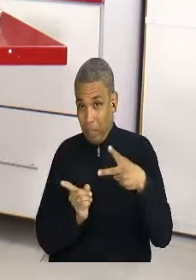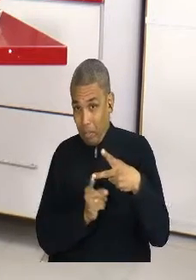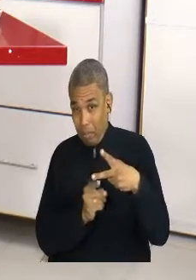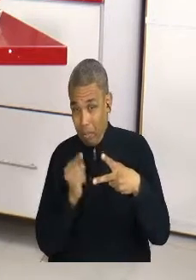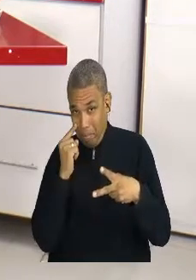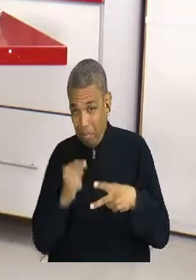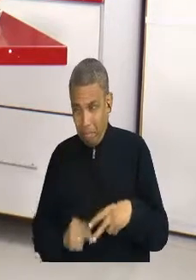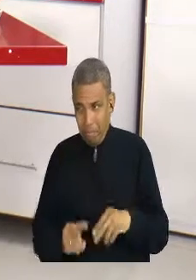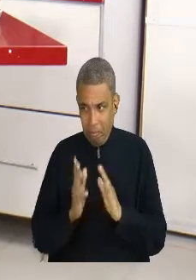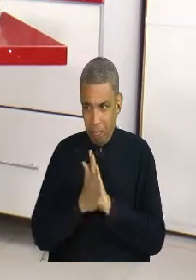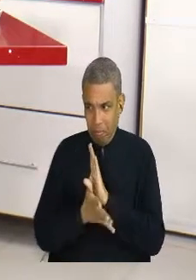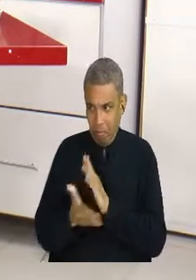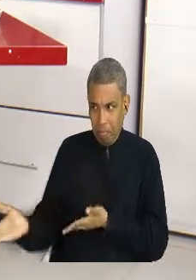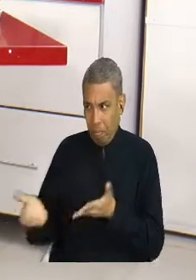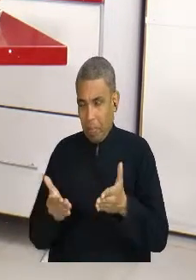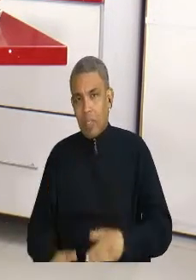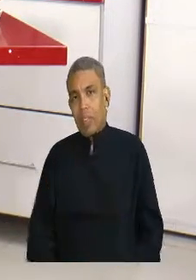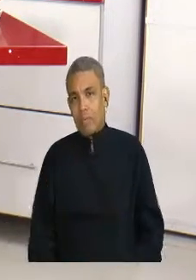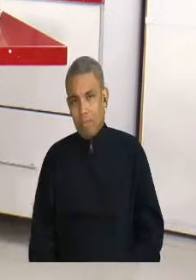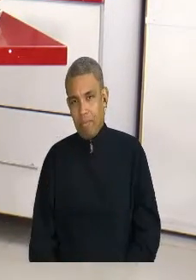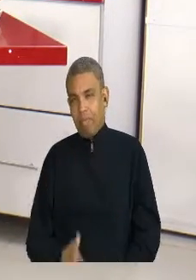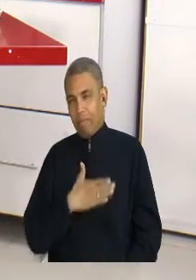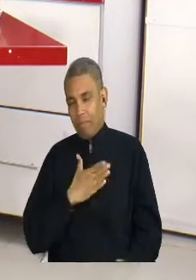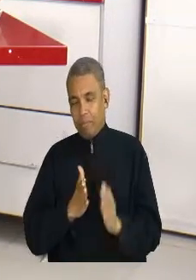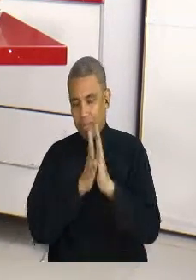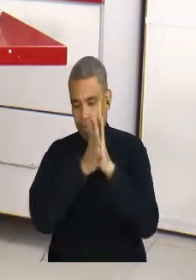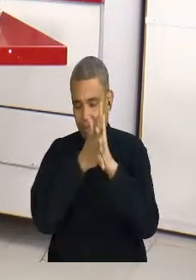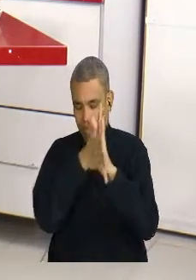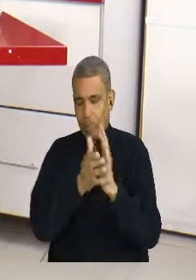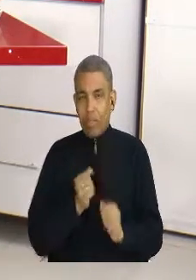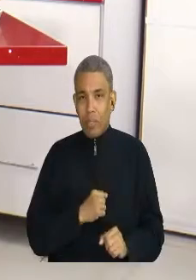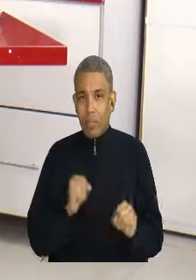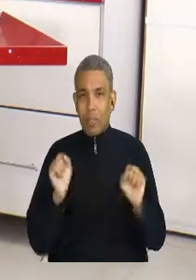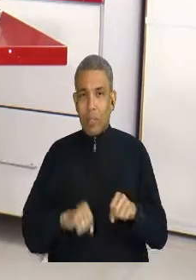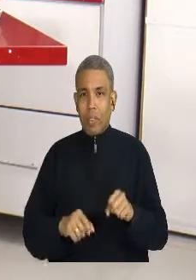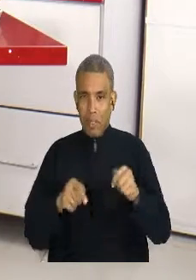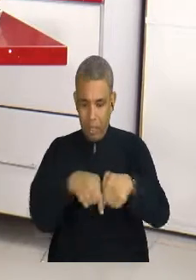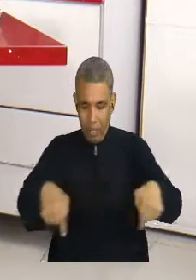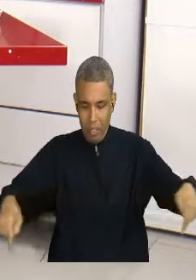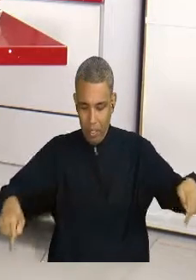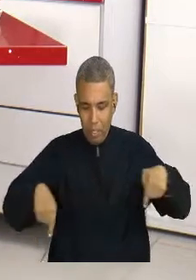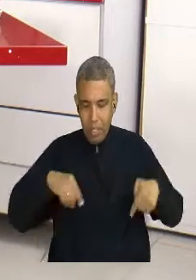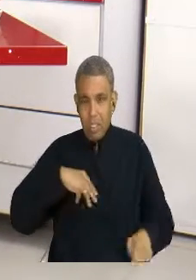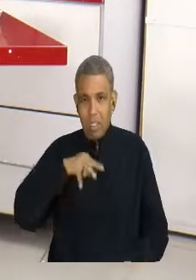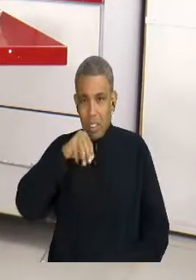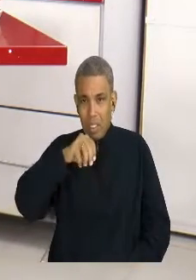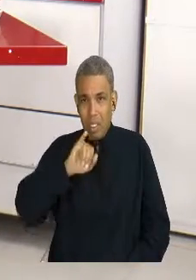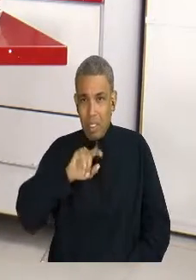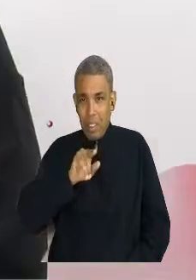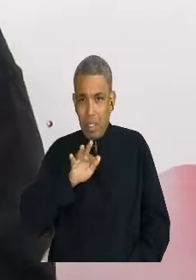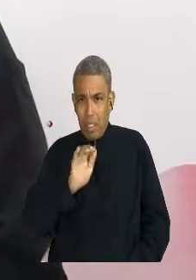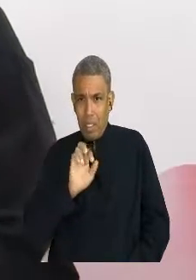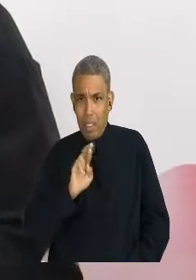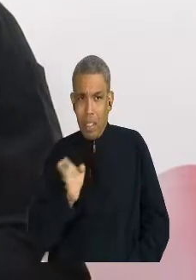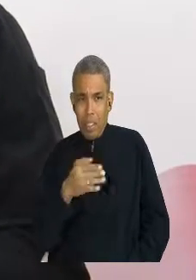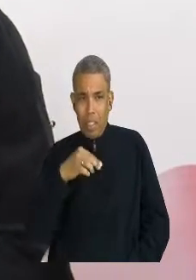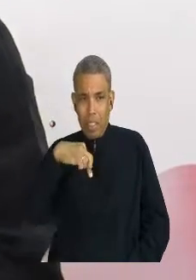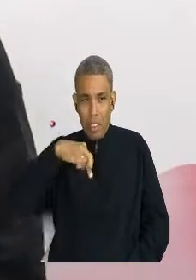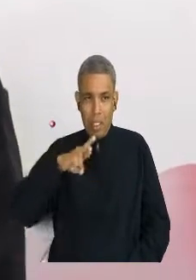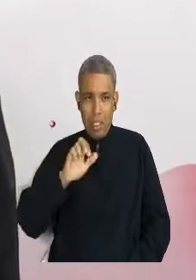le quiero hacer una invitación muy cálida a la gente de Bonita Barranca, que visiten Mr. Prada. ubicado en el Parque La Vida, ¿sí?